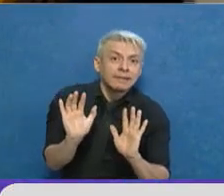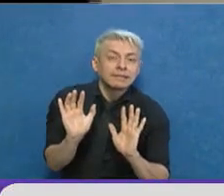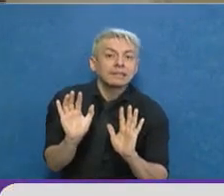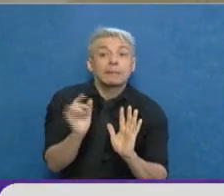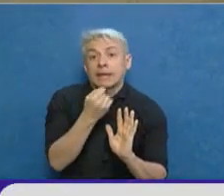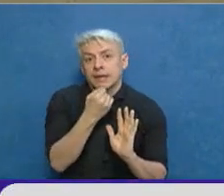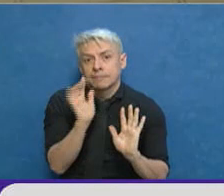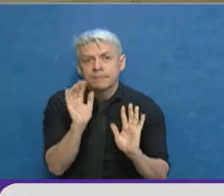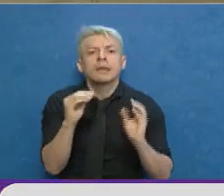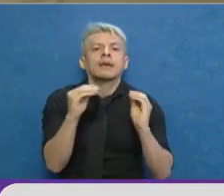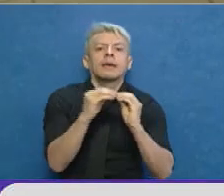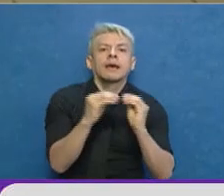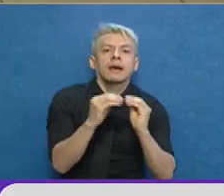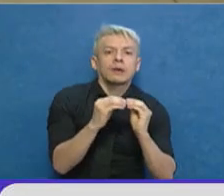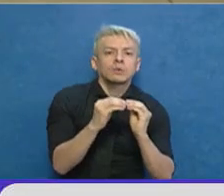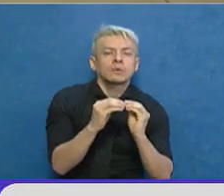la causa es